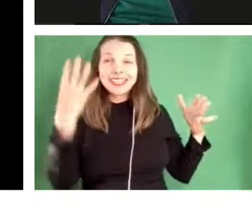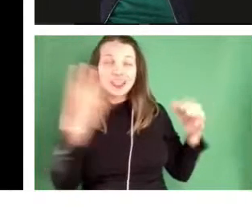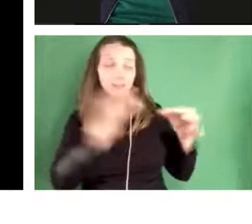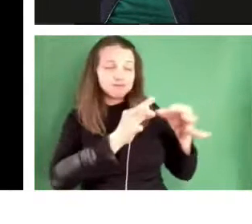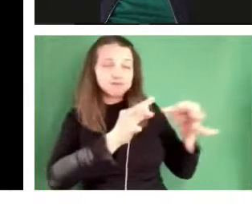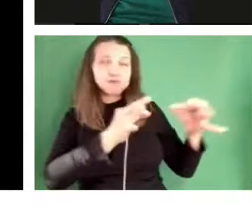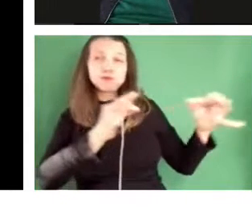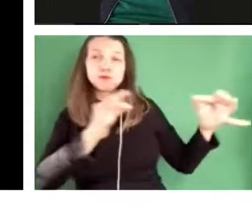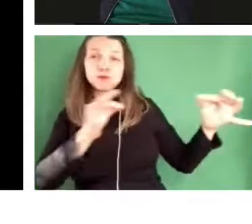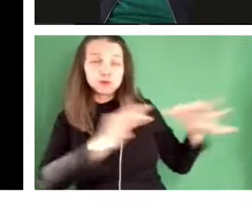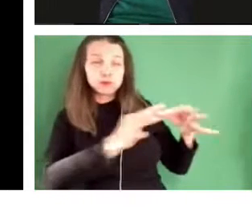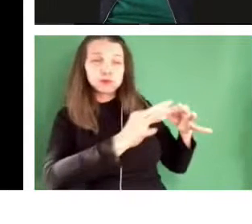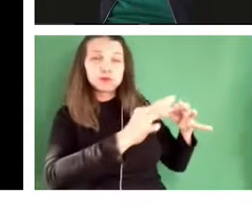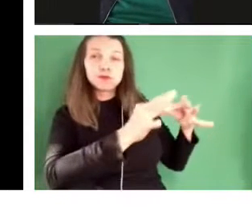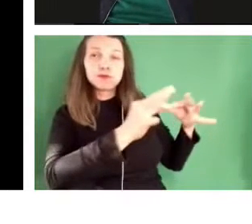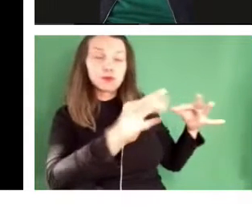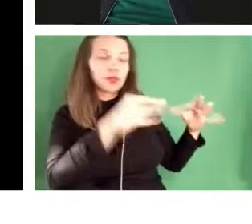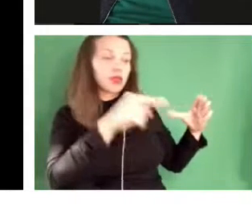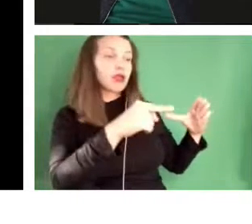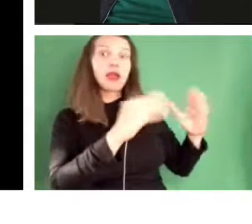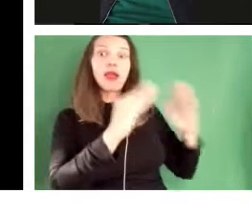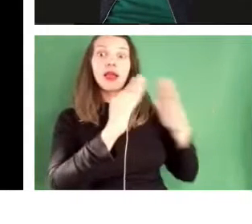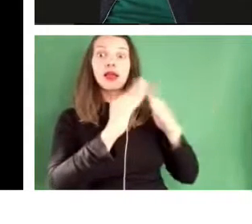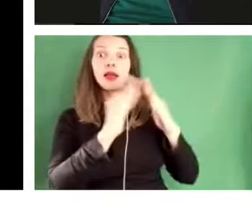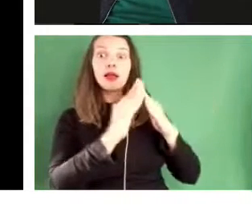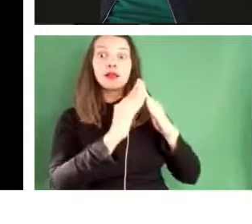vivienda, como les dije, de alta gama, que